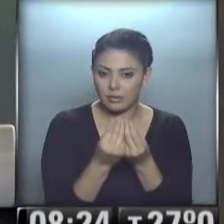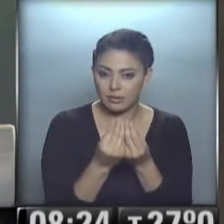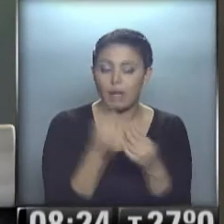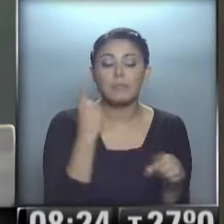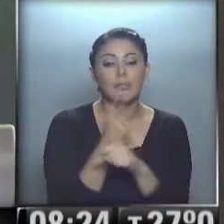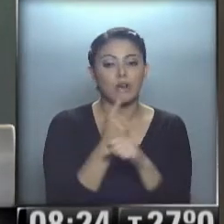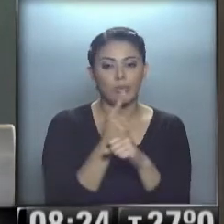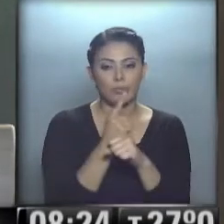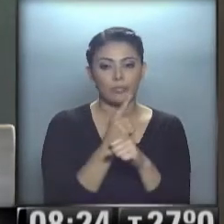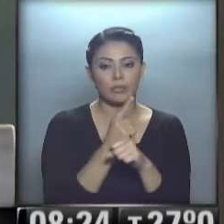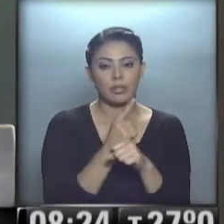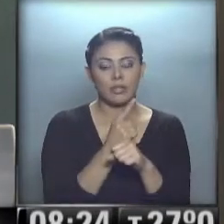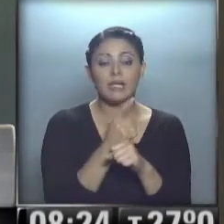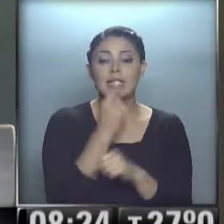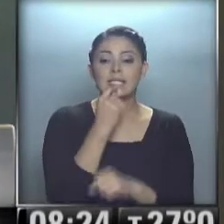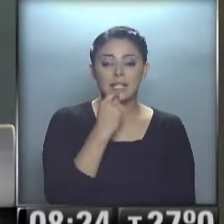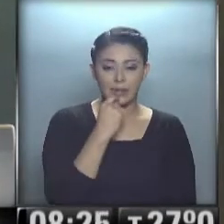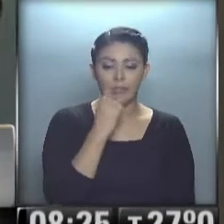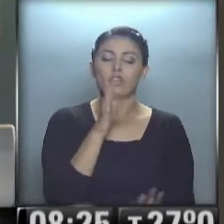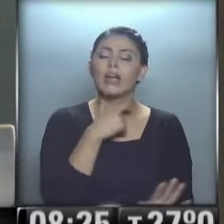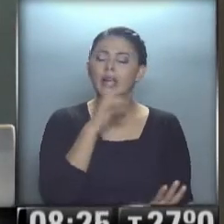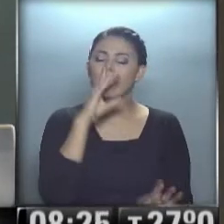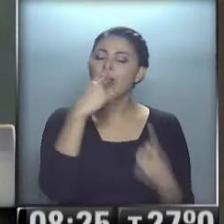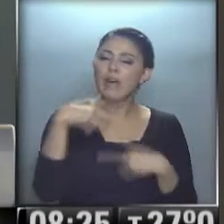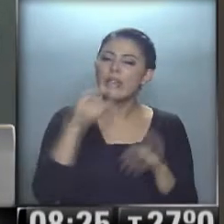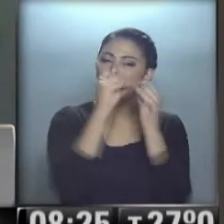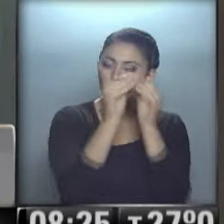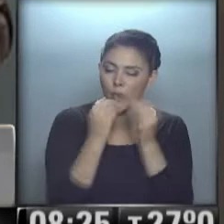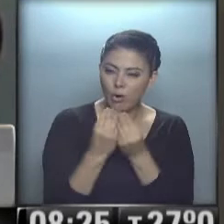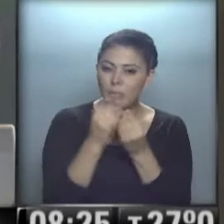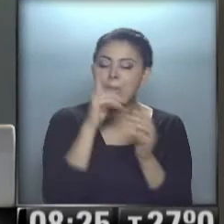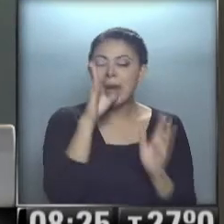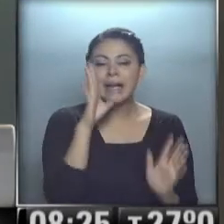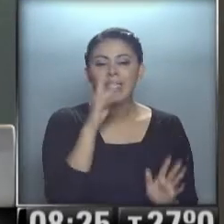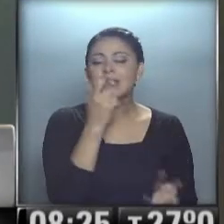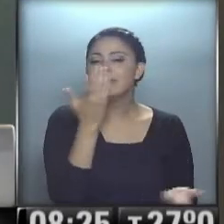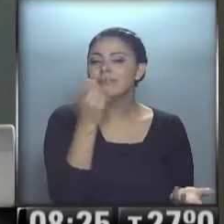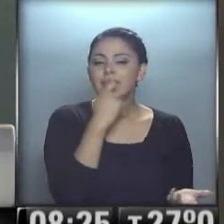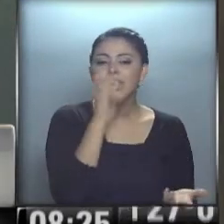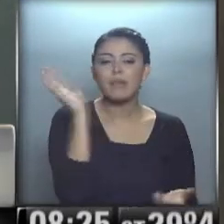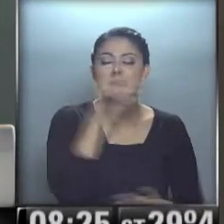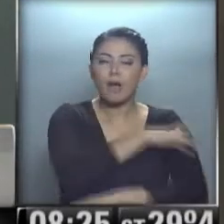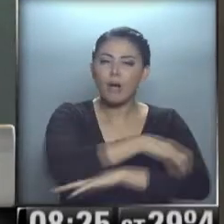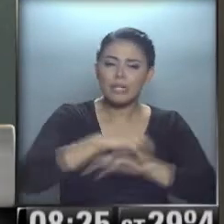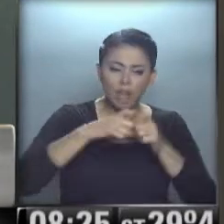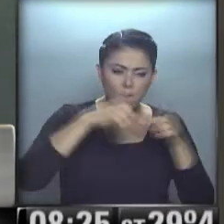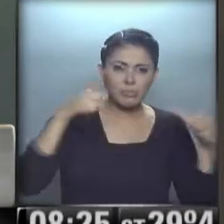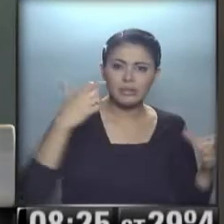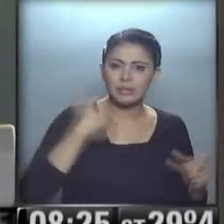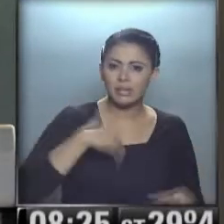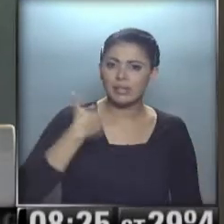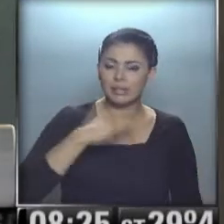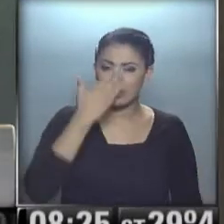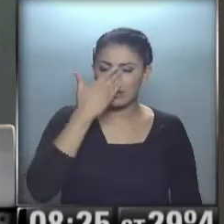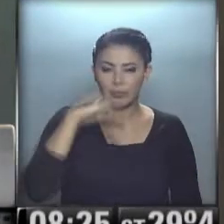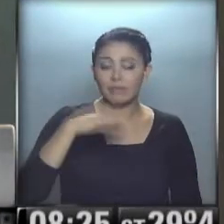primer lugar, si uno toma, pero yo quiero tomar varios resultados porque pareciera ser de que la pobreza aumentó en la Argentina y